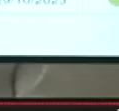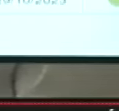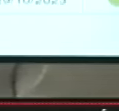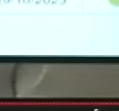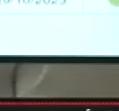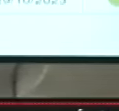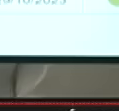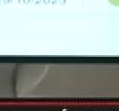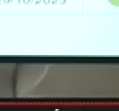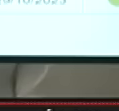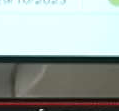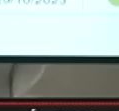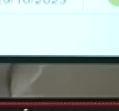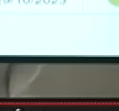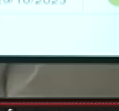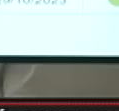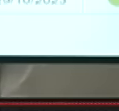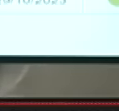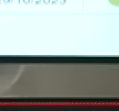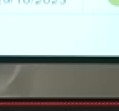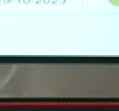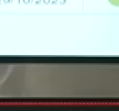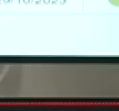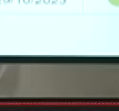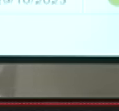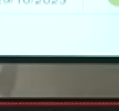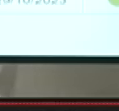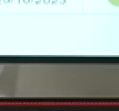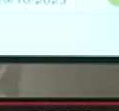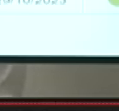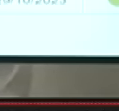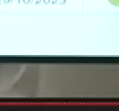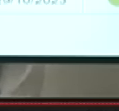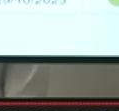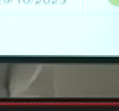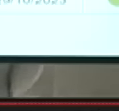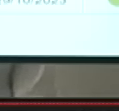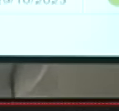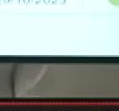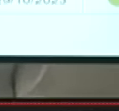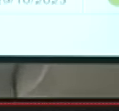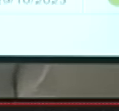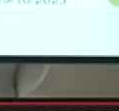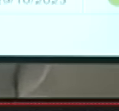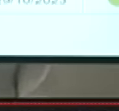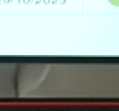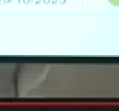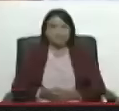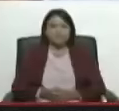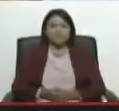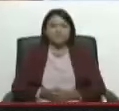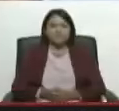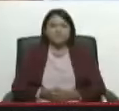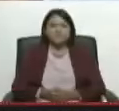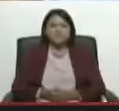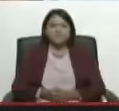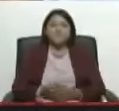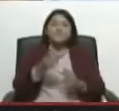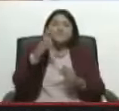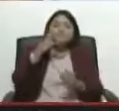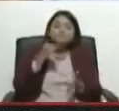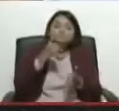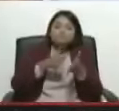que le hemos venido diciendo al pueblo de Venezuela desde aquí. Tenemos entonces registro